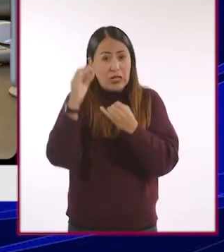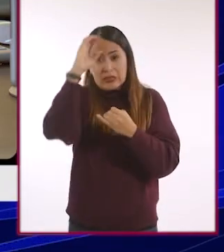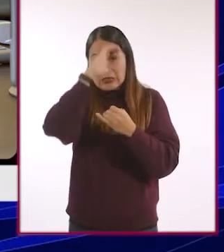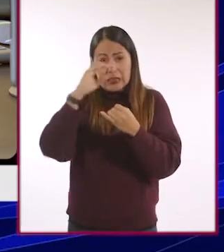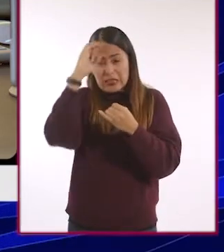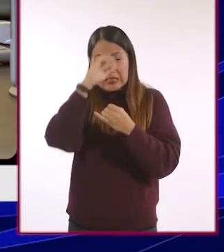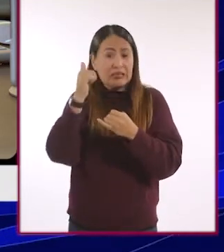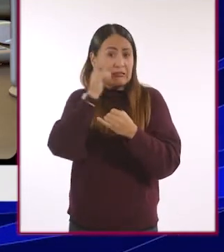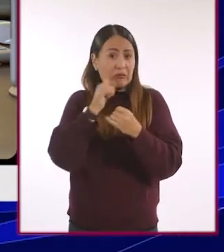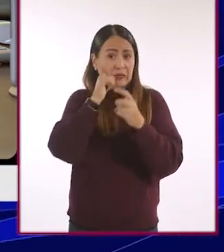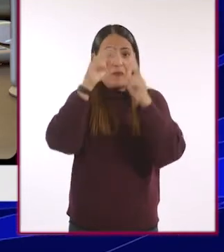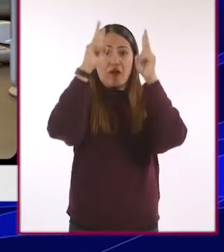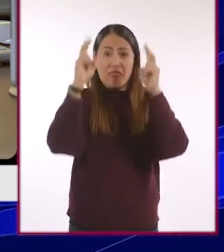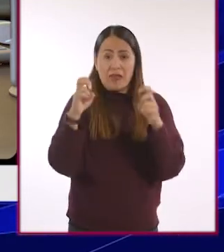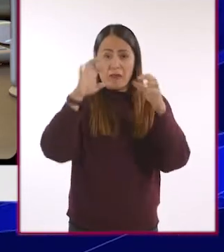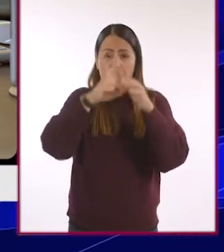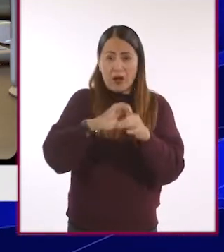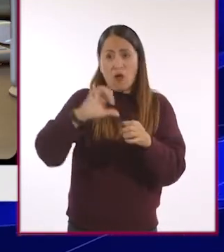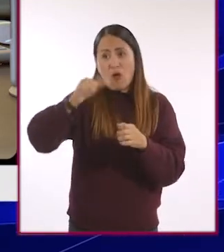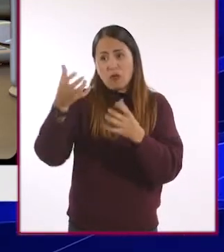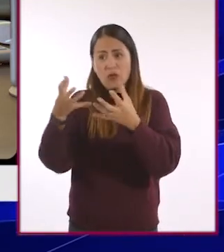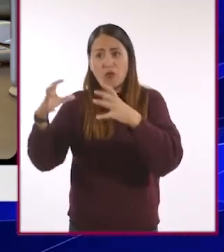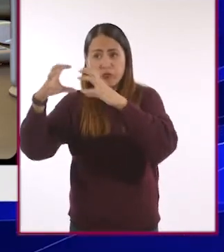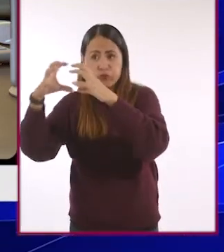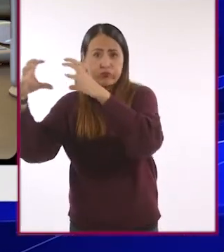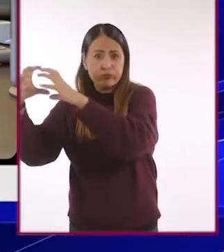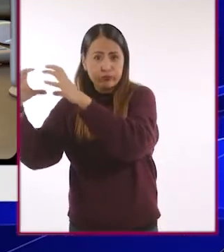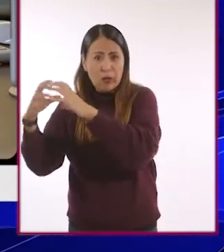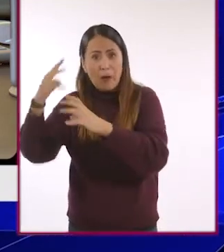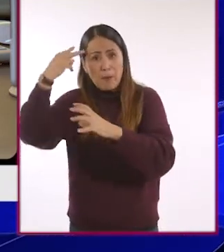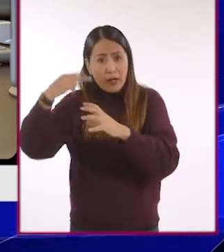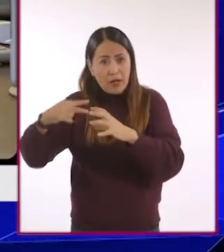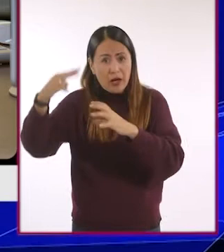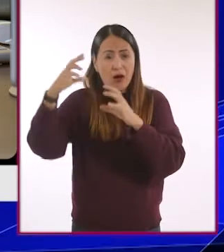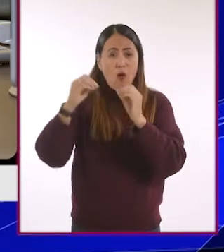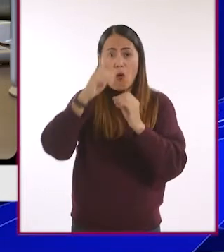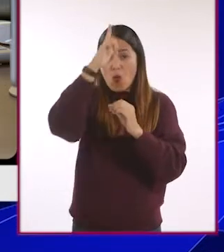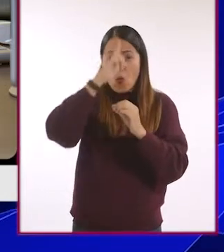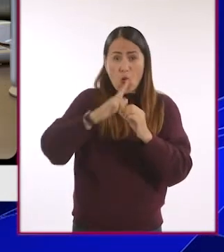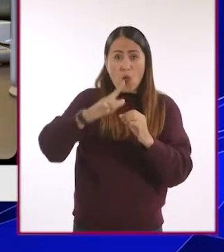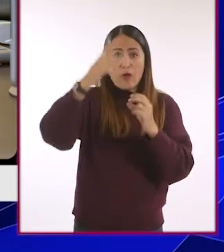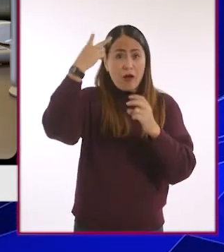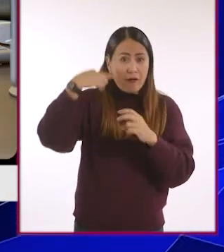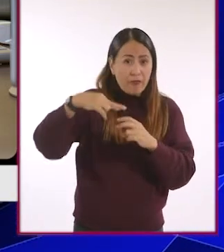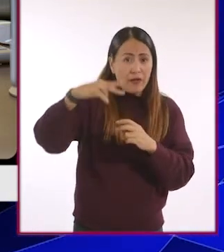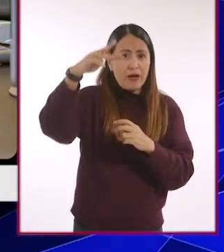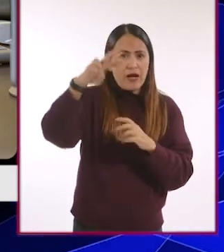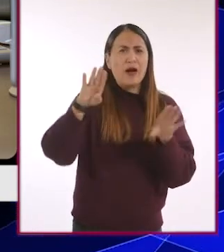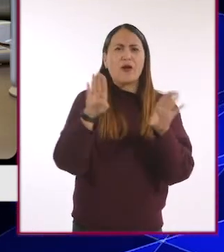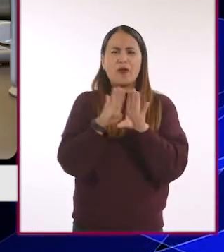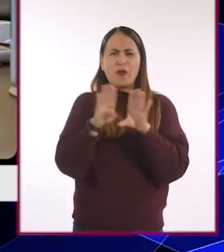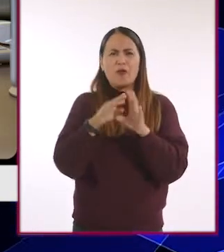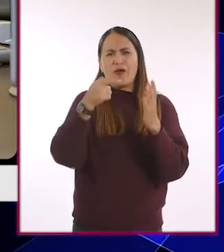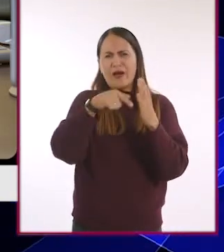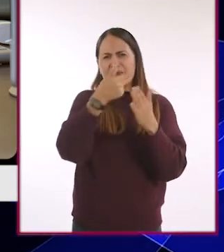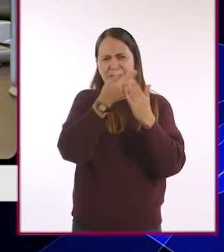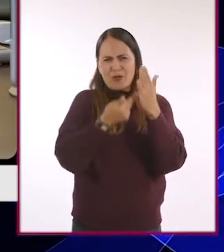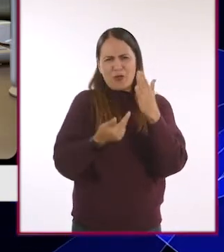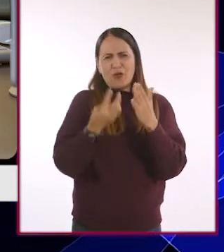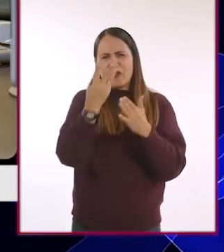¿no? Viajar a otros planetas, viajar a la luna. Platícanos un poco cómo ahora la animación digital